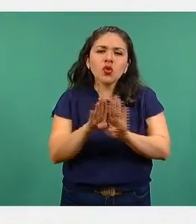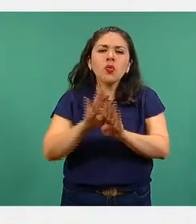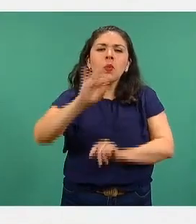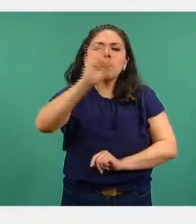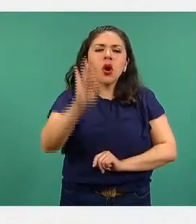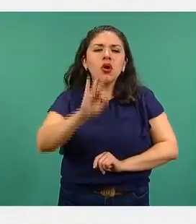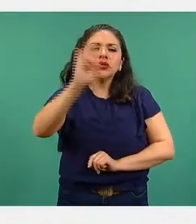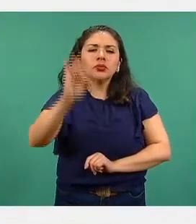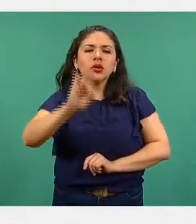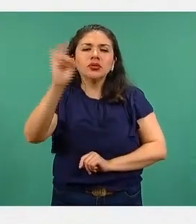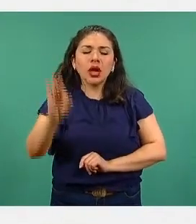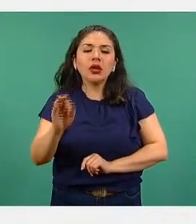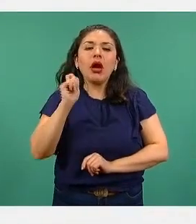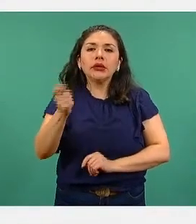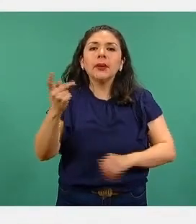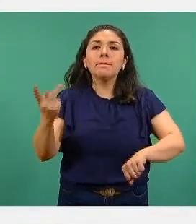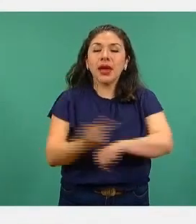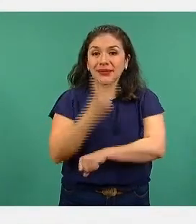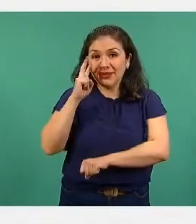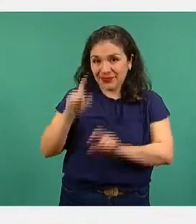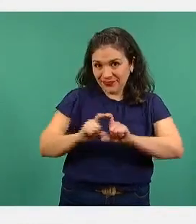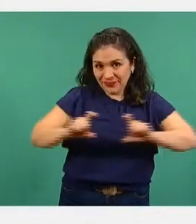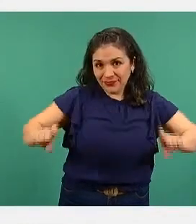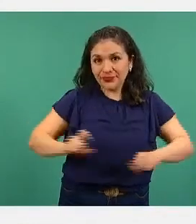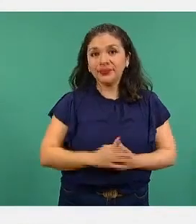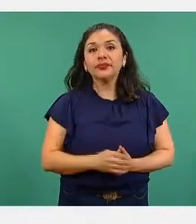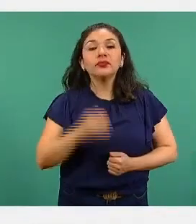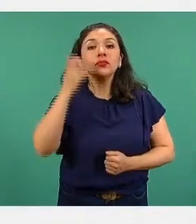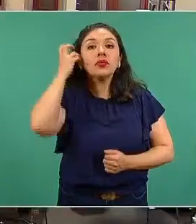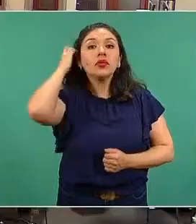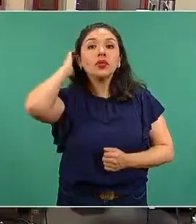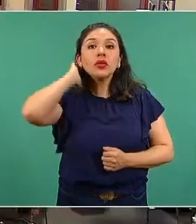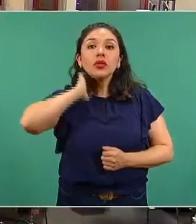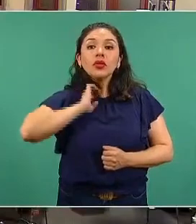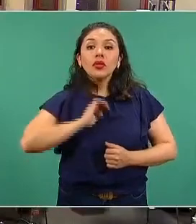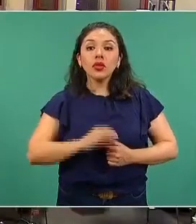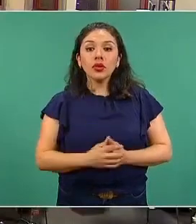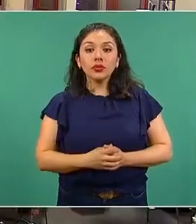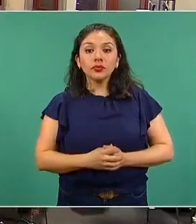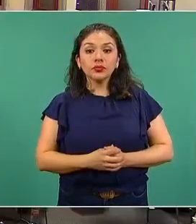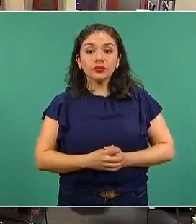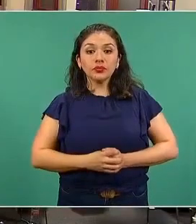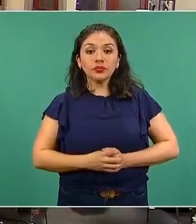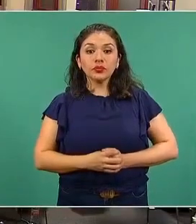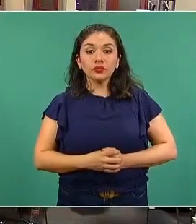porcentaje en lo que está aquí abajo. La siguiente, por favor.